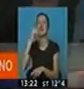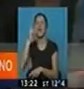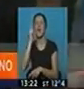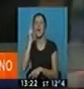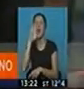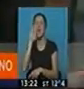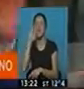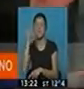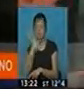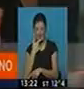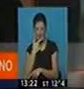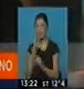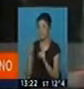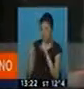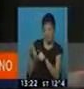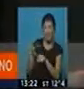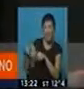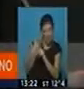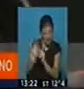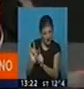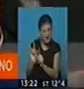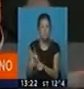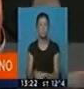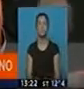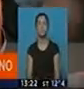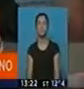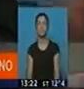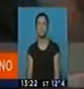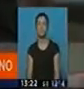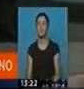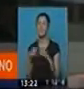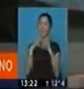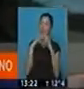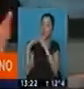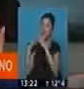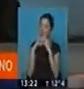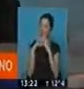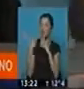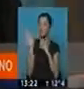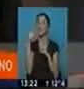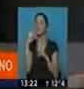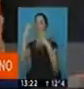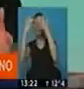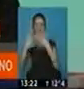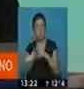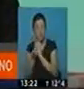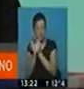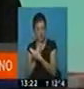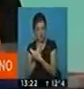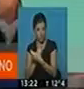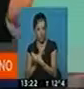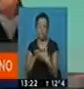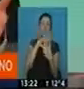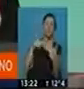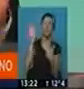que prevalece en Moraleja de Matacabras, que hay una crisis que viene, la crisis de lo que en España se llama el sistema de transición, ¿no? Construido alrededor de tres o cuatro